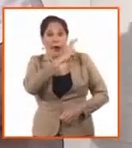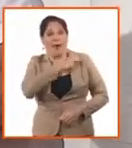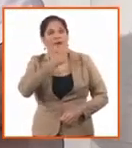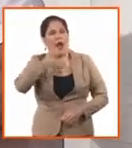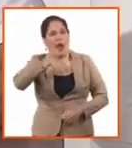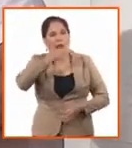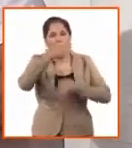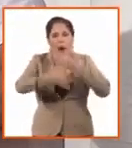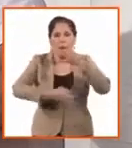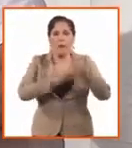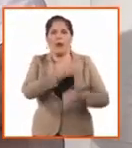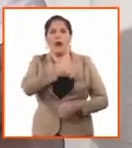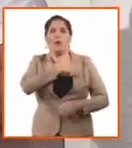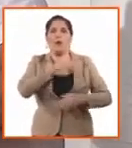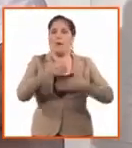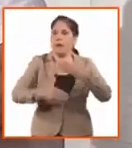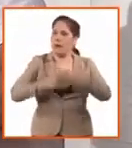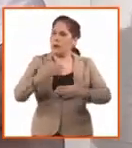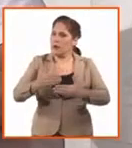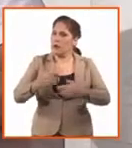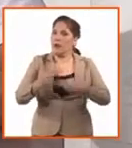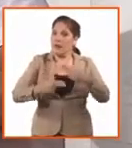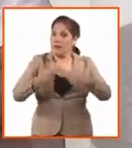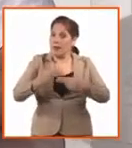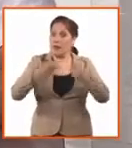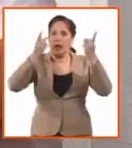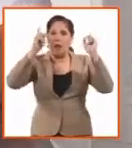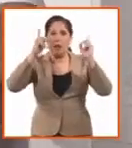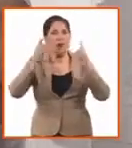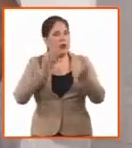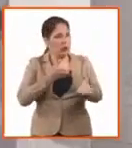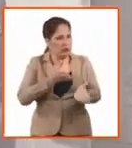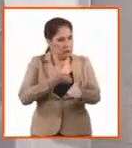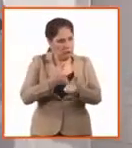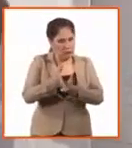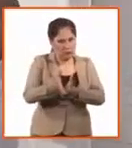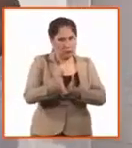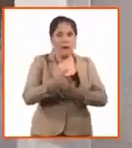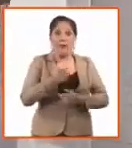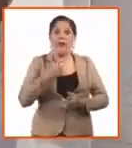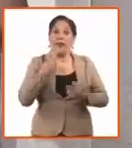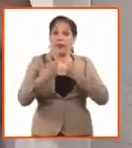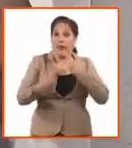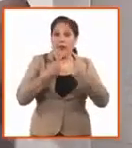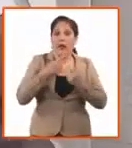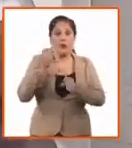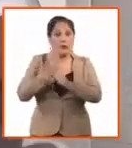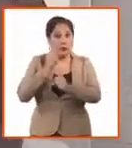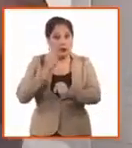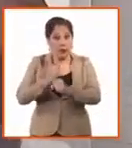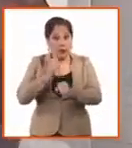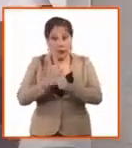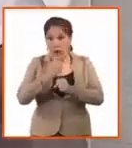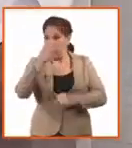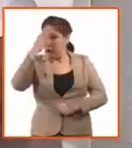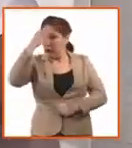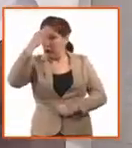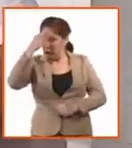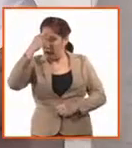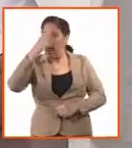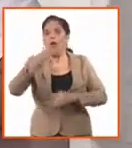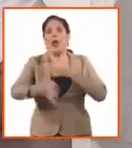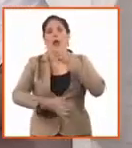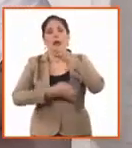de los procesos y las decisiones que se tomaban en las políticas que se seguían entonces en sus diálogos con los gobiernos era capaz hacerse